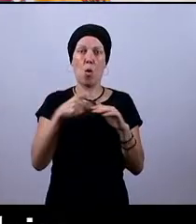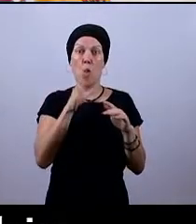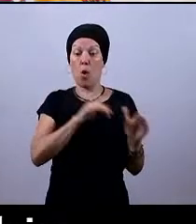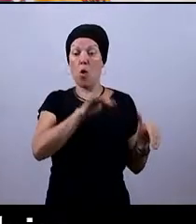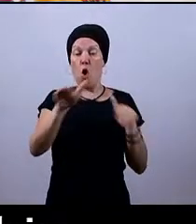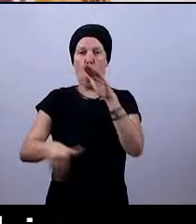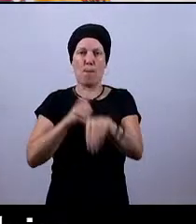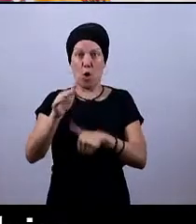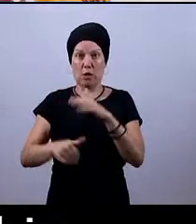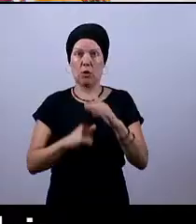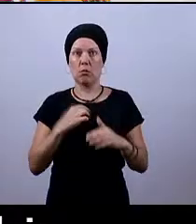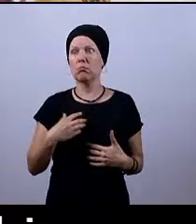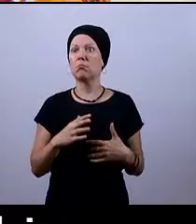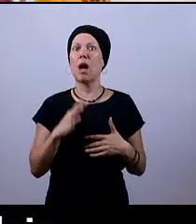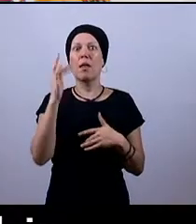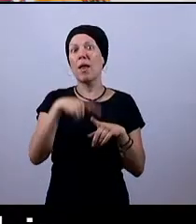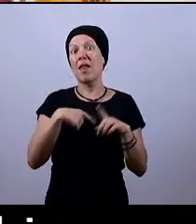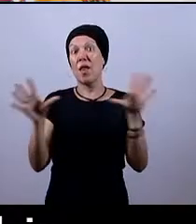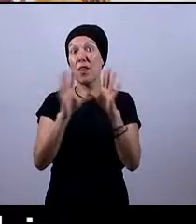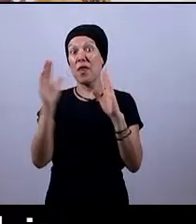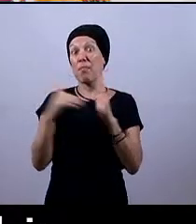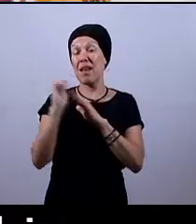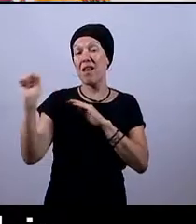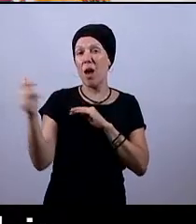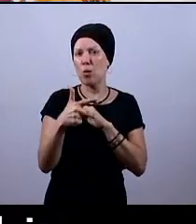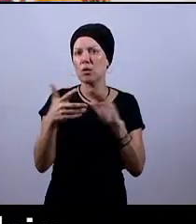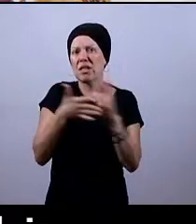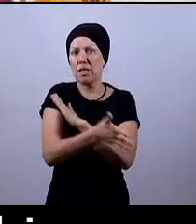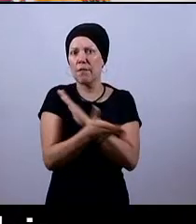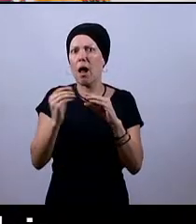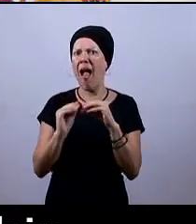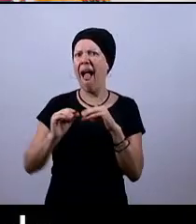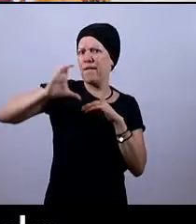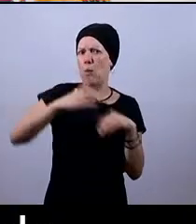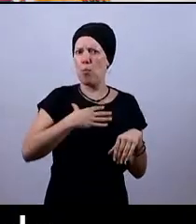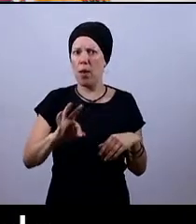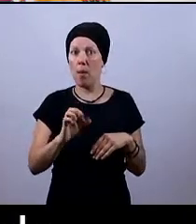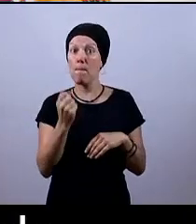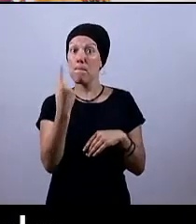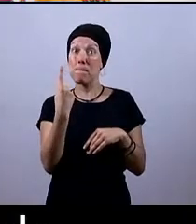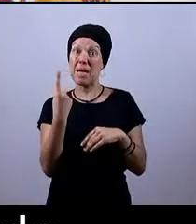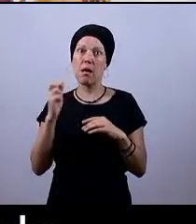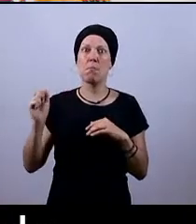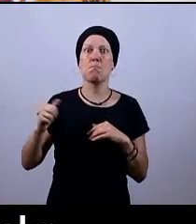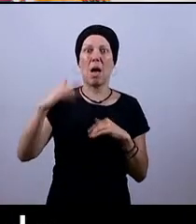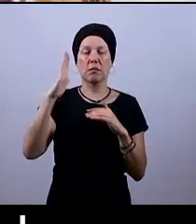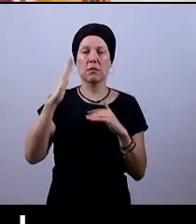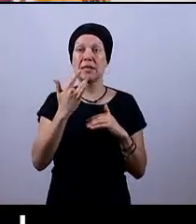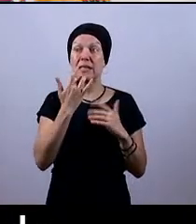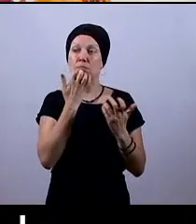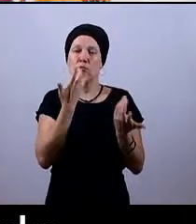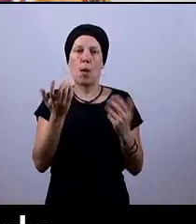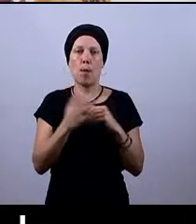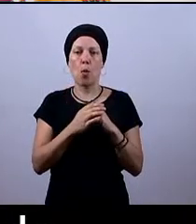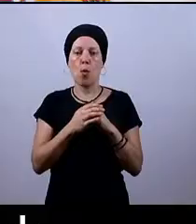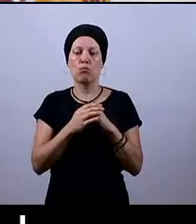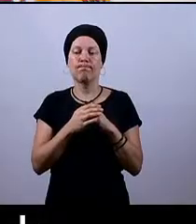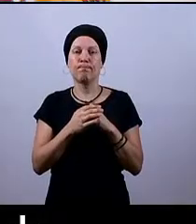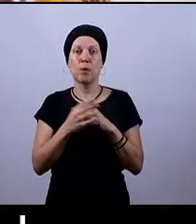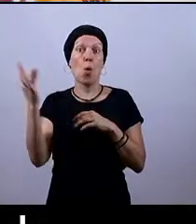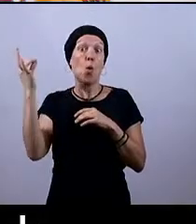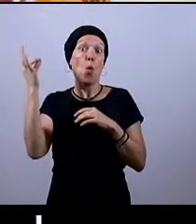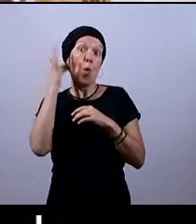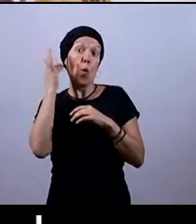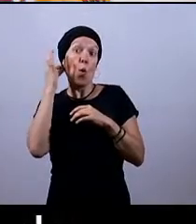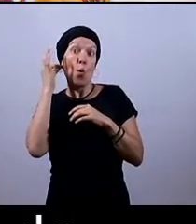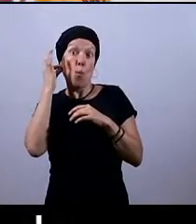y, además, ese importe de 10.000 euros puede aumentarse en 1.000 euros más si la tasa de ocupación femenina de